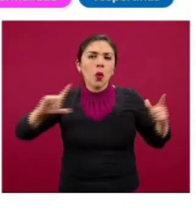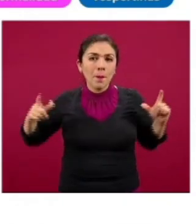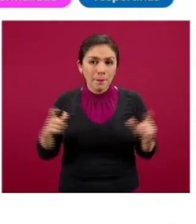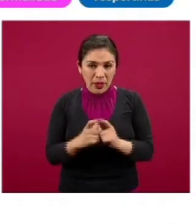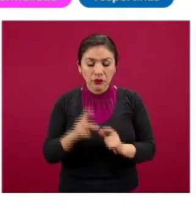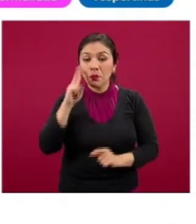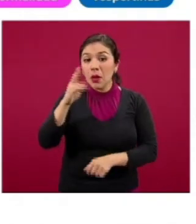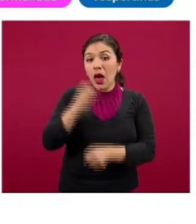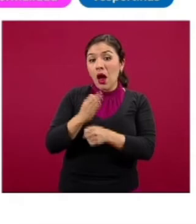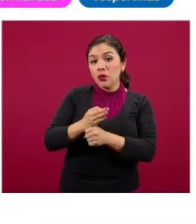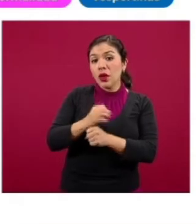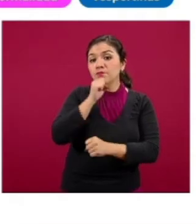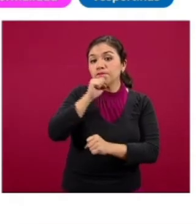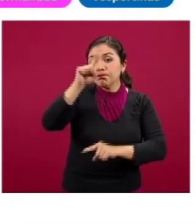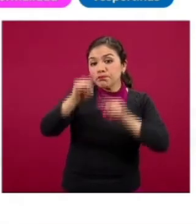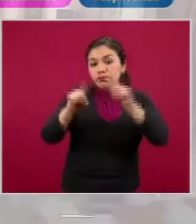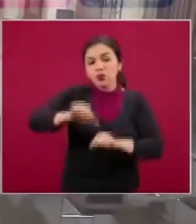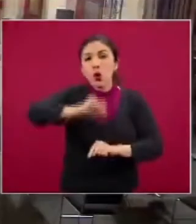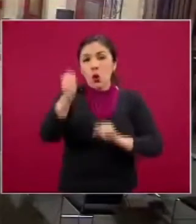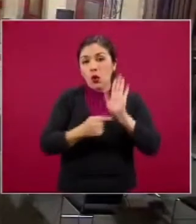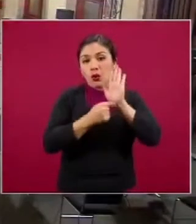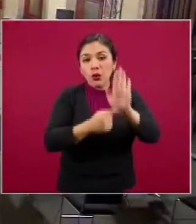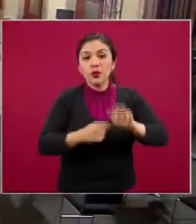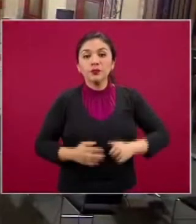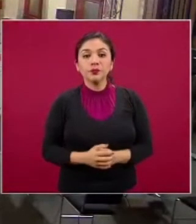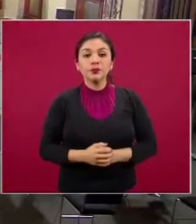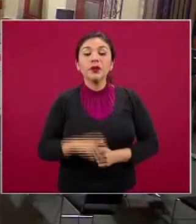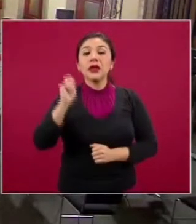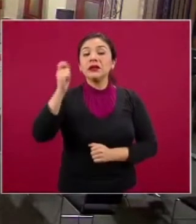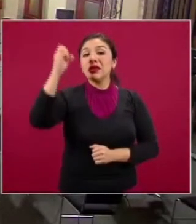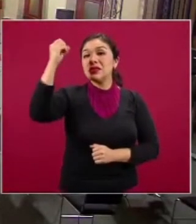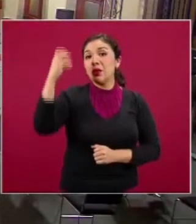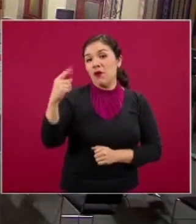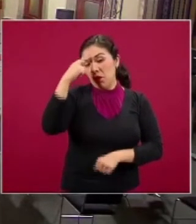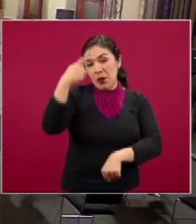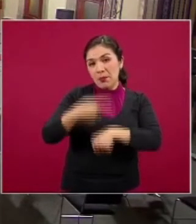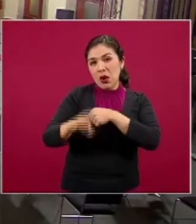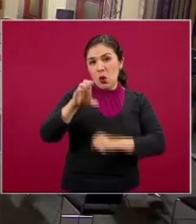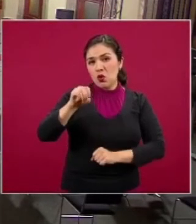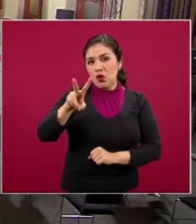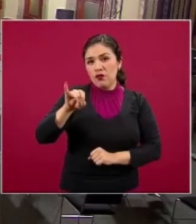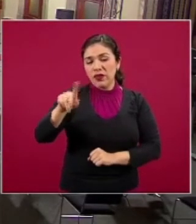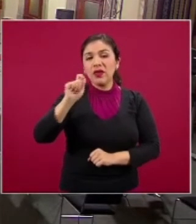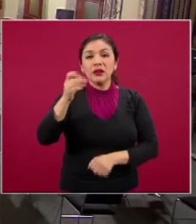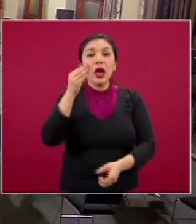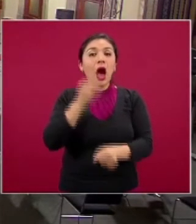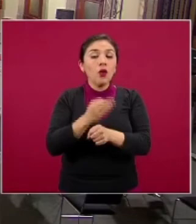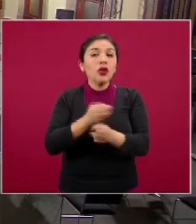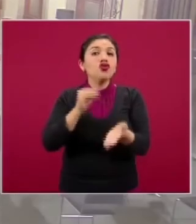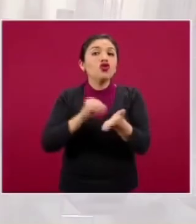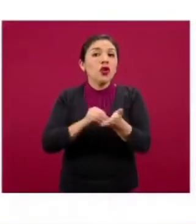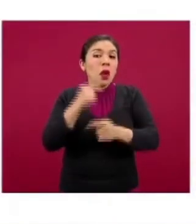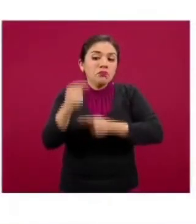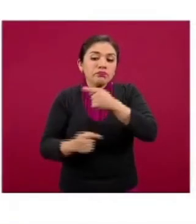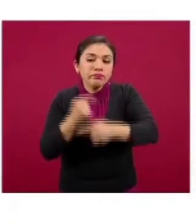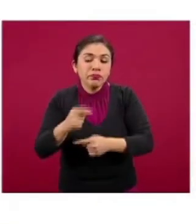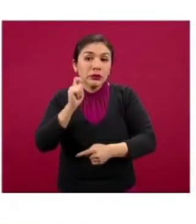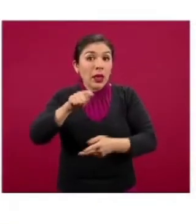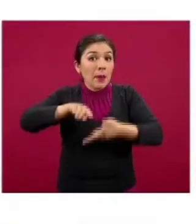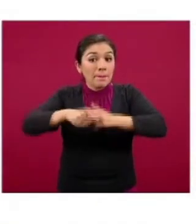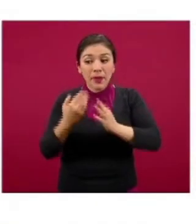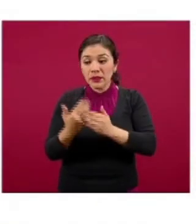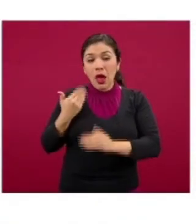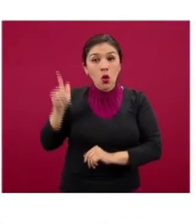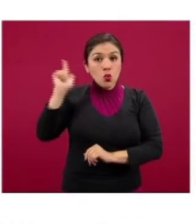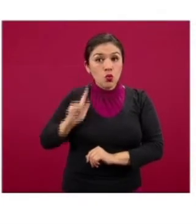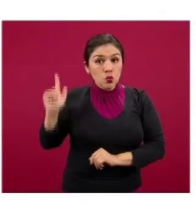verlo gráficamente en la siguiente diapositiva. Pone el semáforo de riesgo COVID, que es el que está vigente desde el